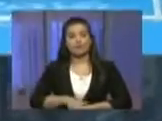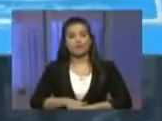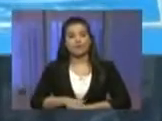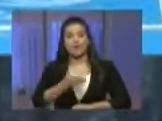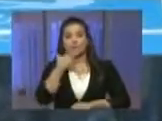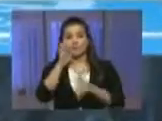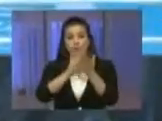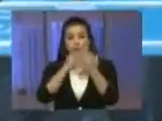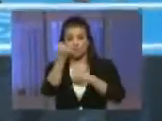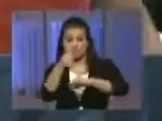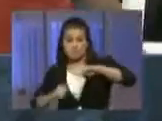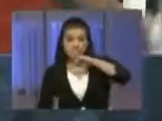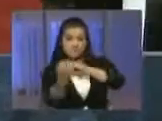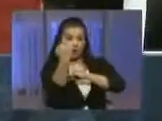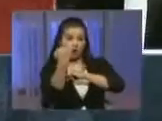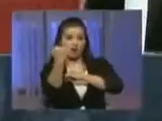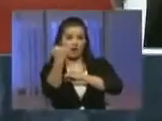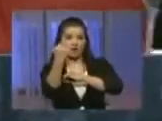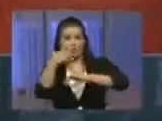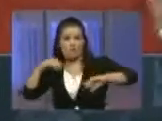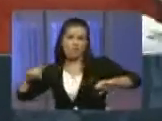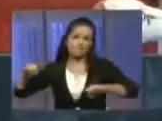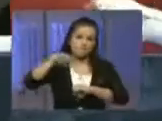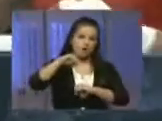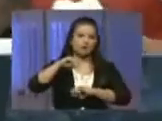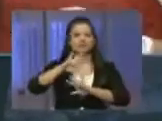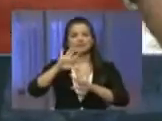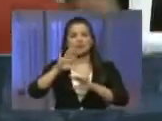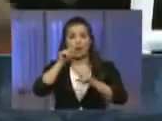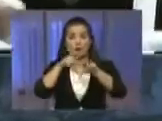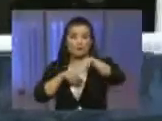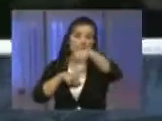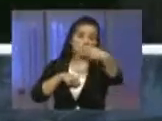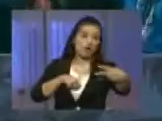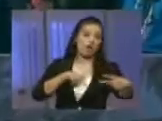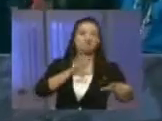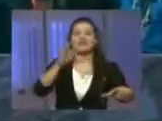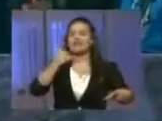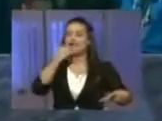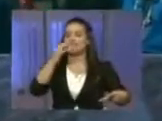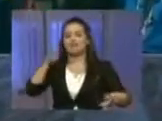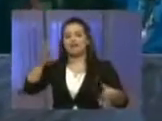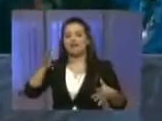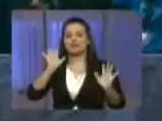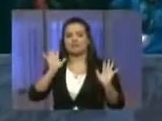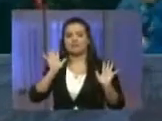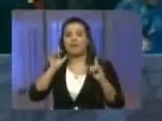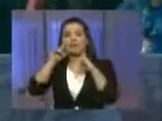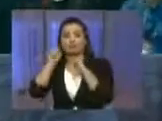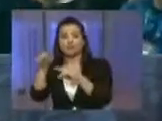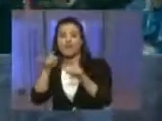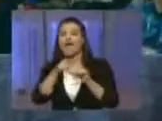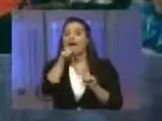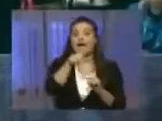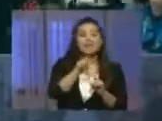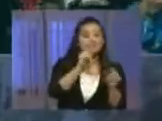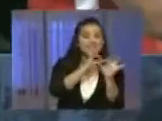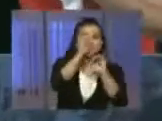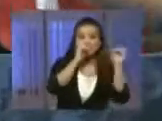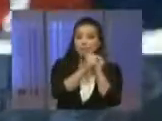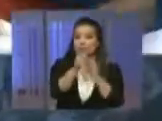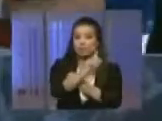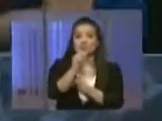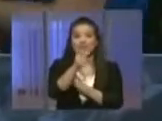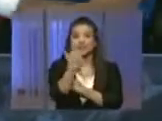derechazo y el hombre se cae Ya esa pelea casi la tienes ganada en el profesional Aquí no aquí tienes que darle los tres round y administrar